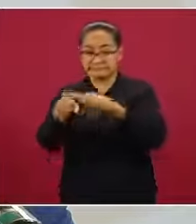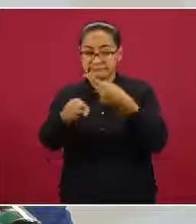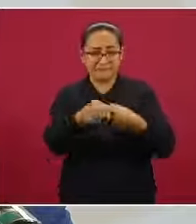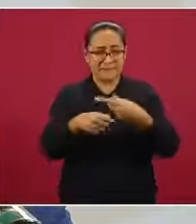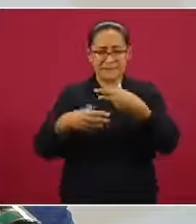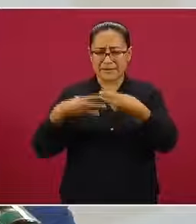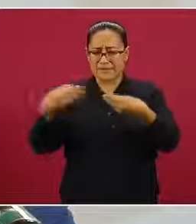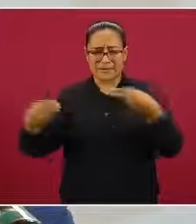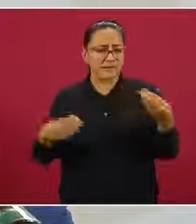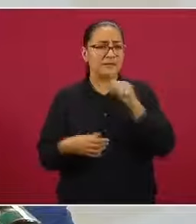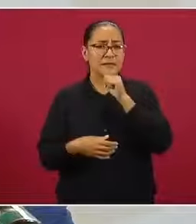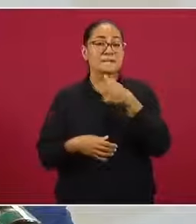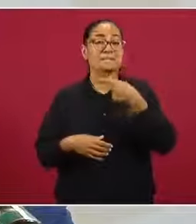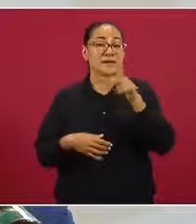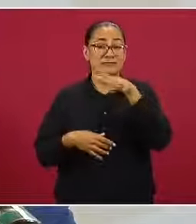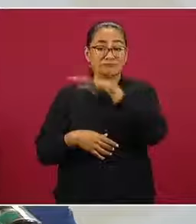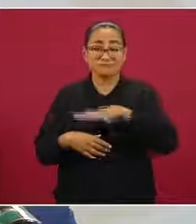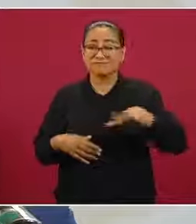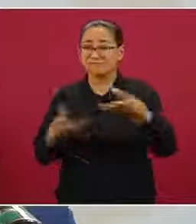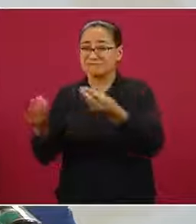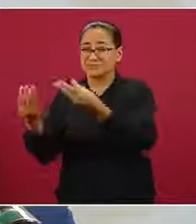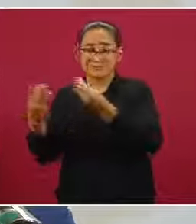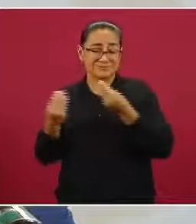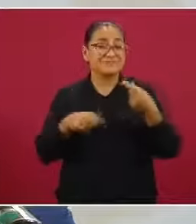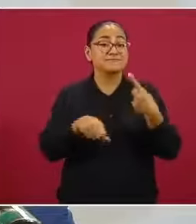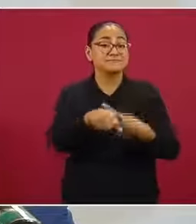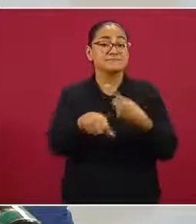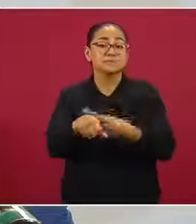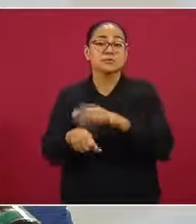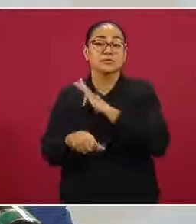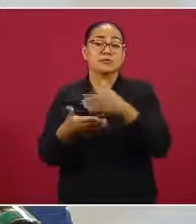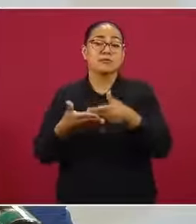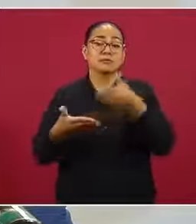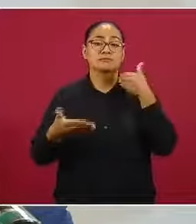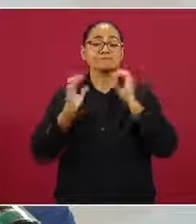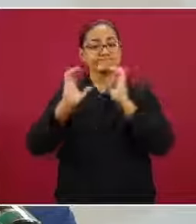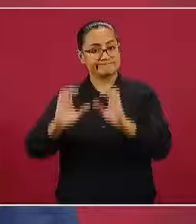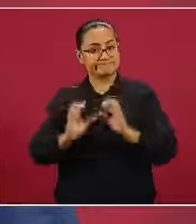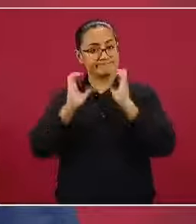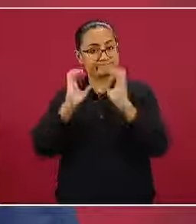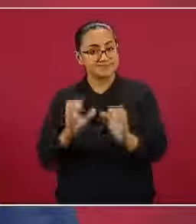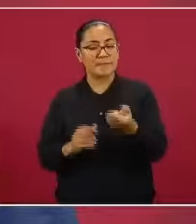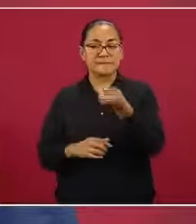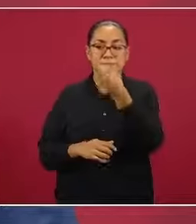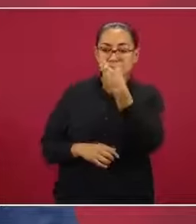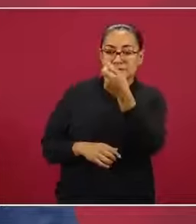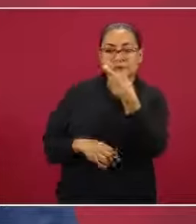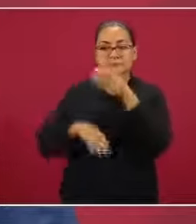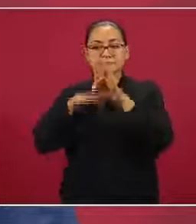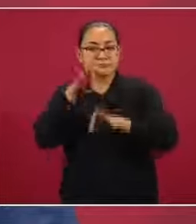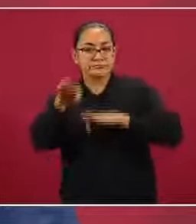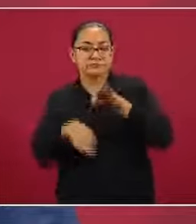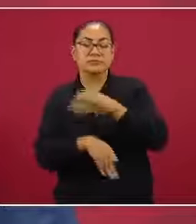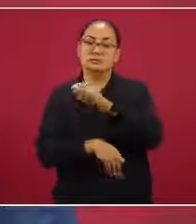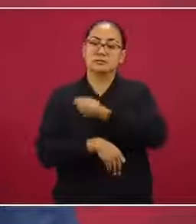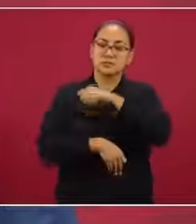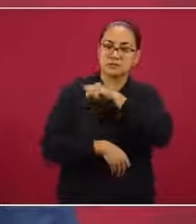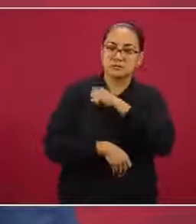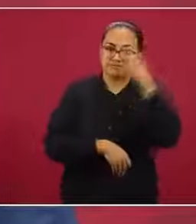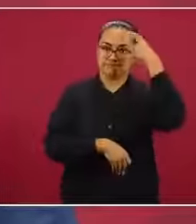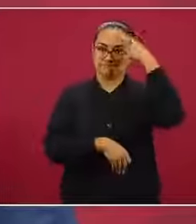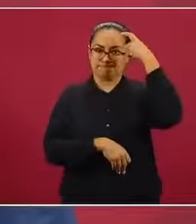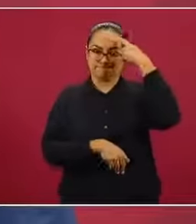la prevención y el tratamiento y el promover la salud mental y el bienestar. Un elemento clave junto al acceso universal